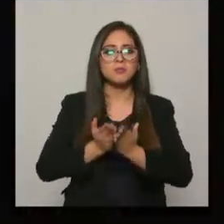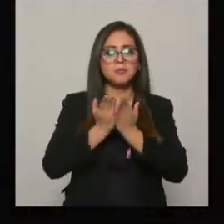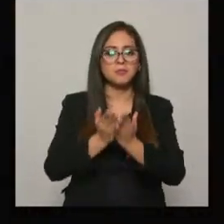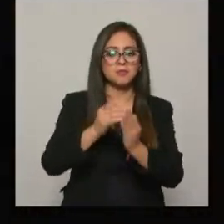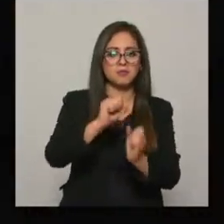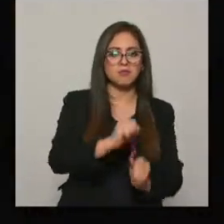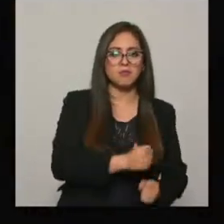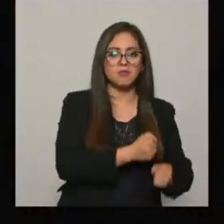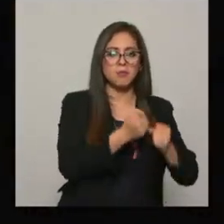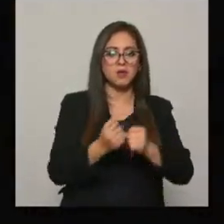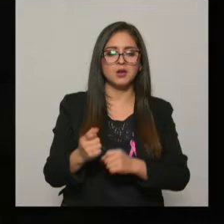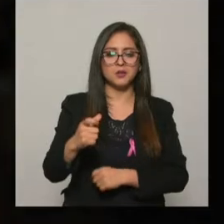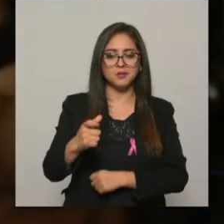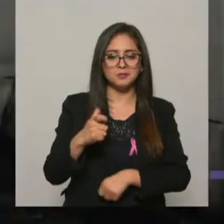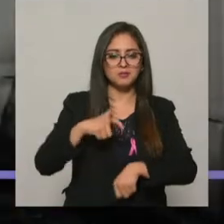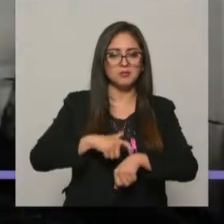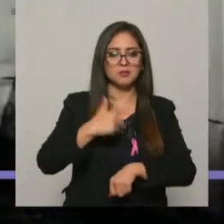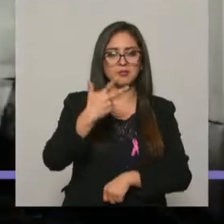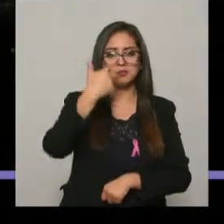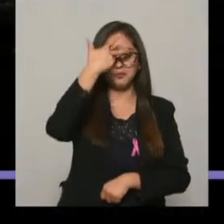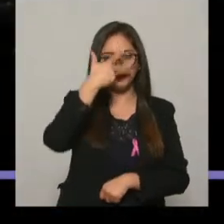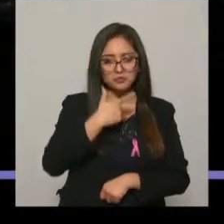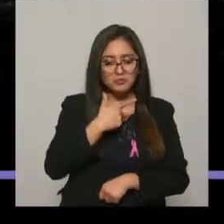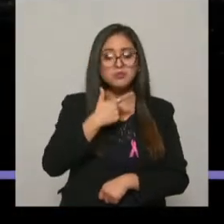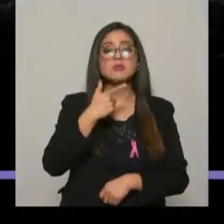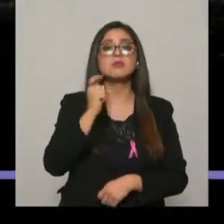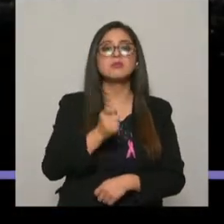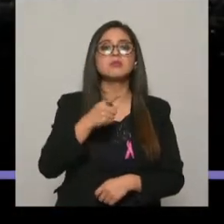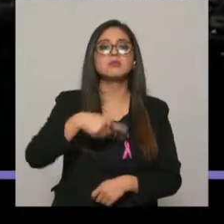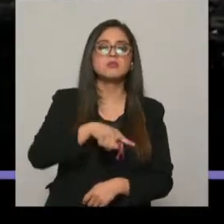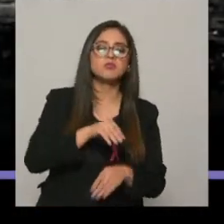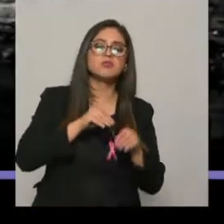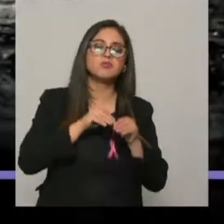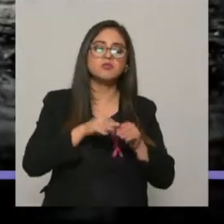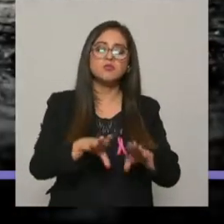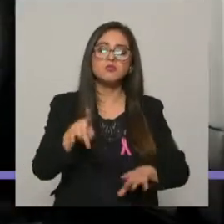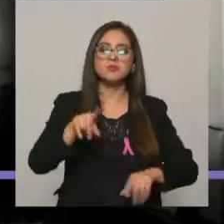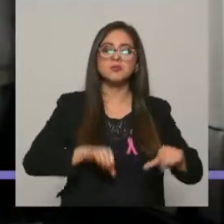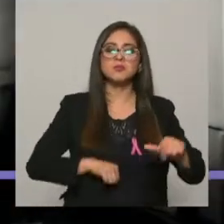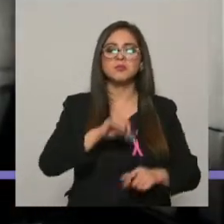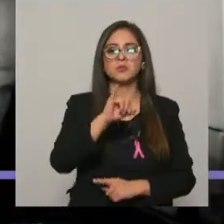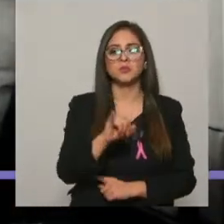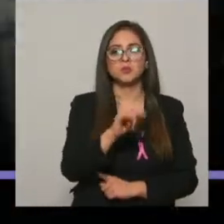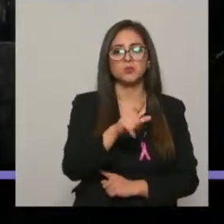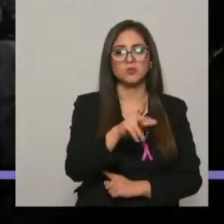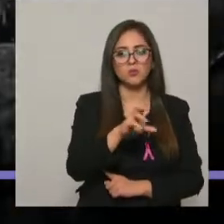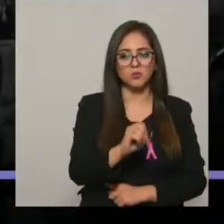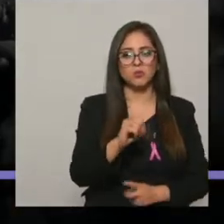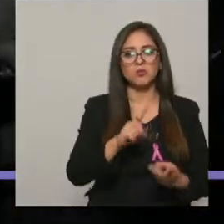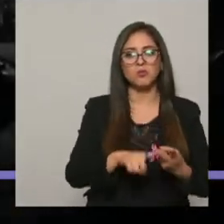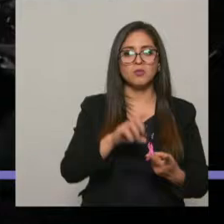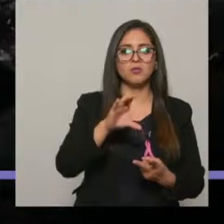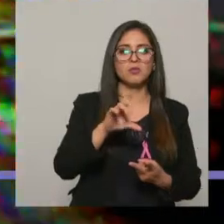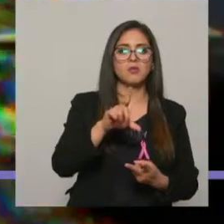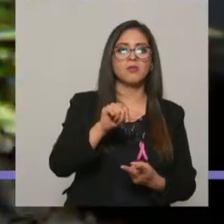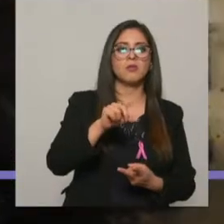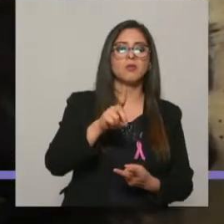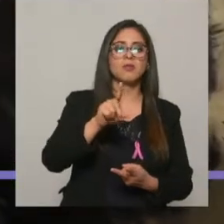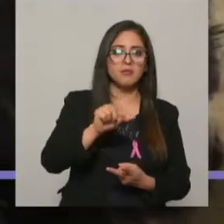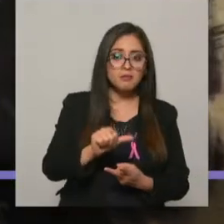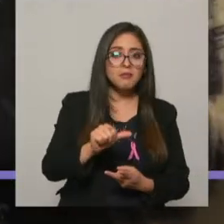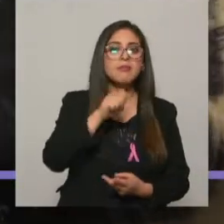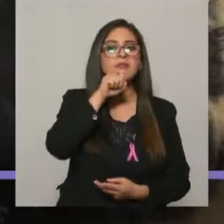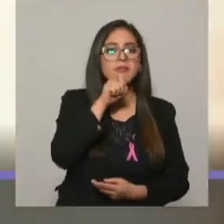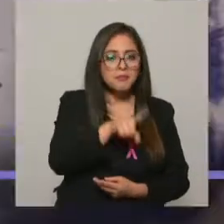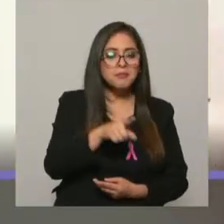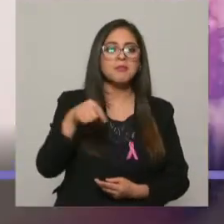Xochimilco a las 8 de la noche y bueno, estarán interpretando, como ya le comento, Julio Ibarra, Claudia Pastrana y también vamos